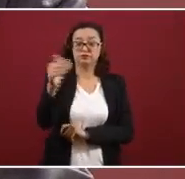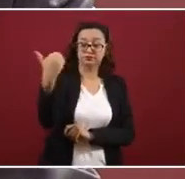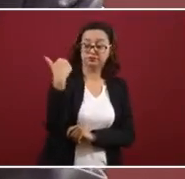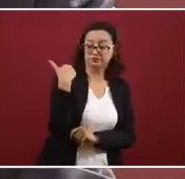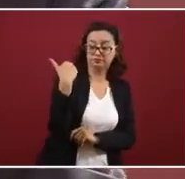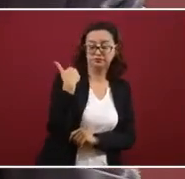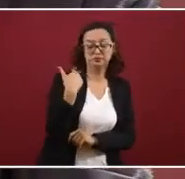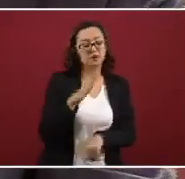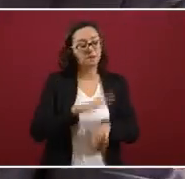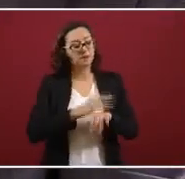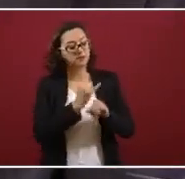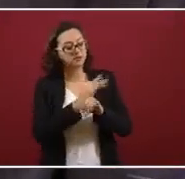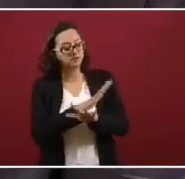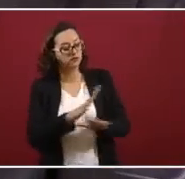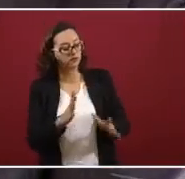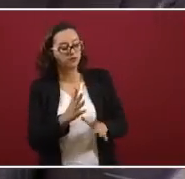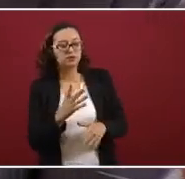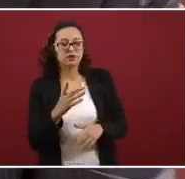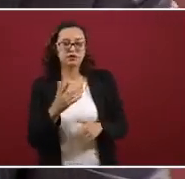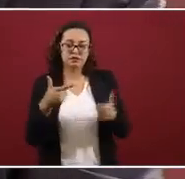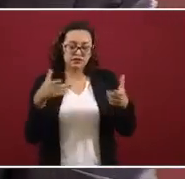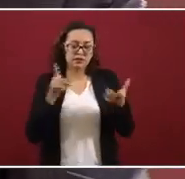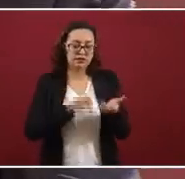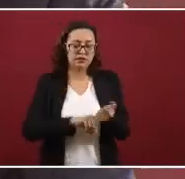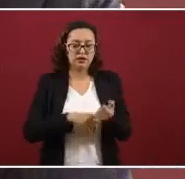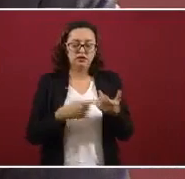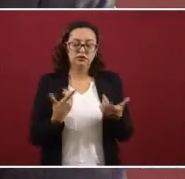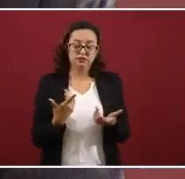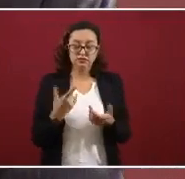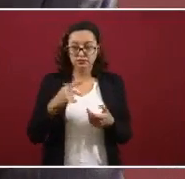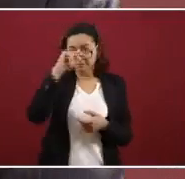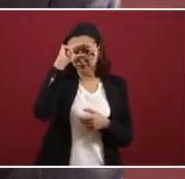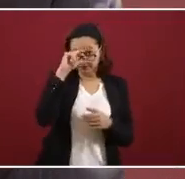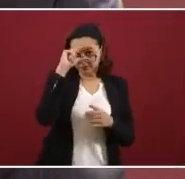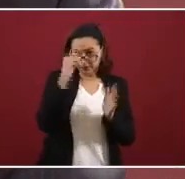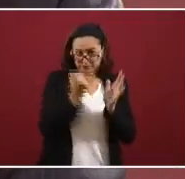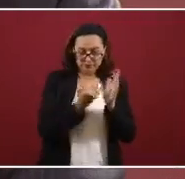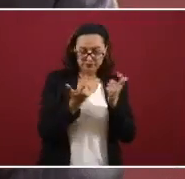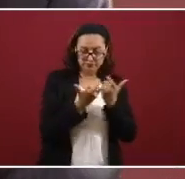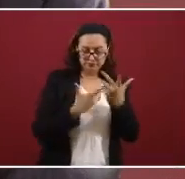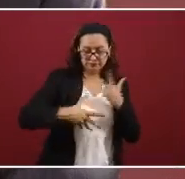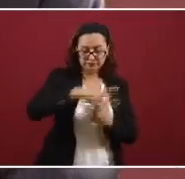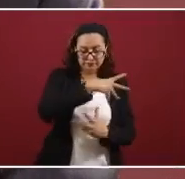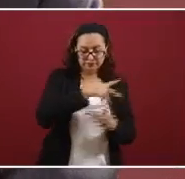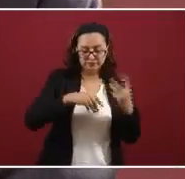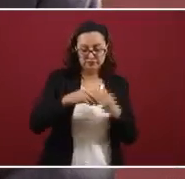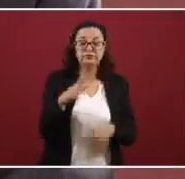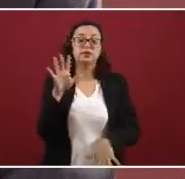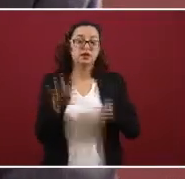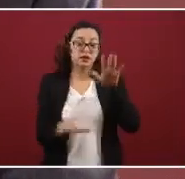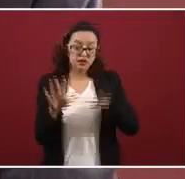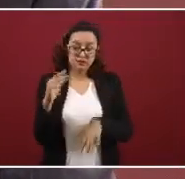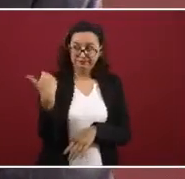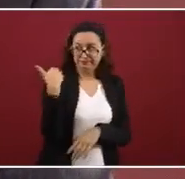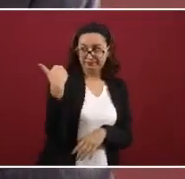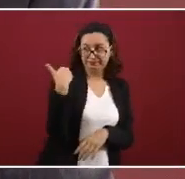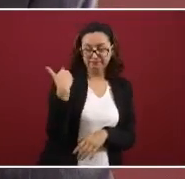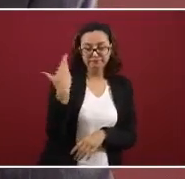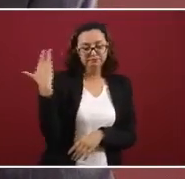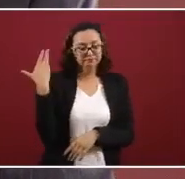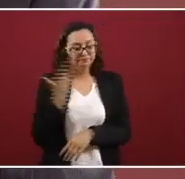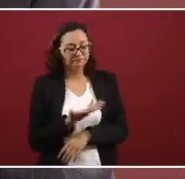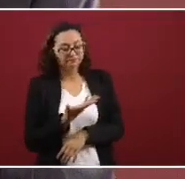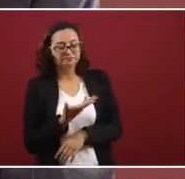información a Inteligencia Financiera, como ha sucedido en algunos casos,